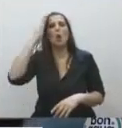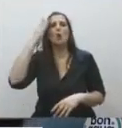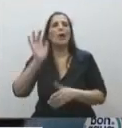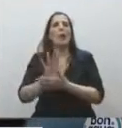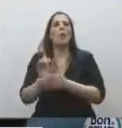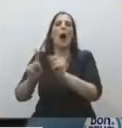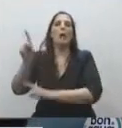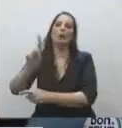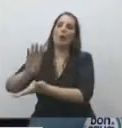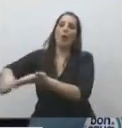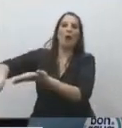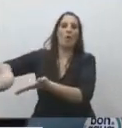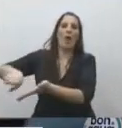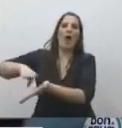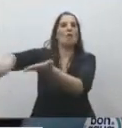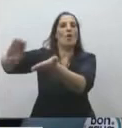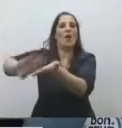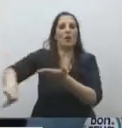articulado.